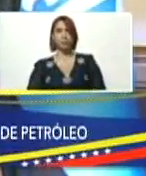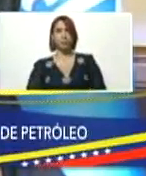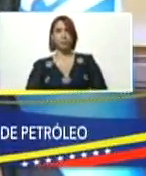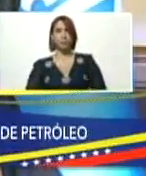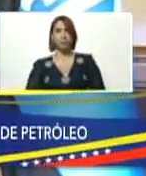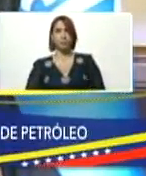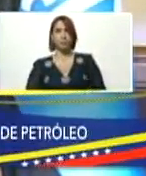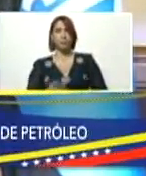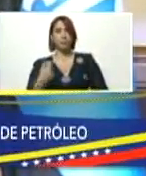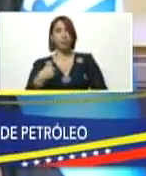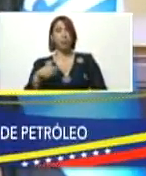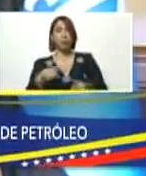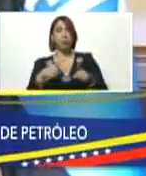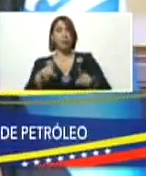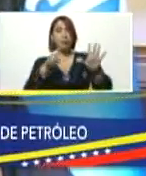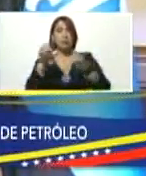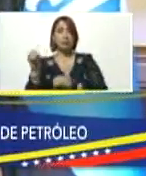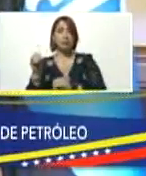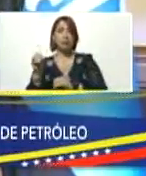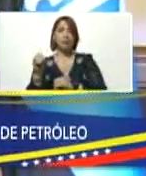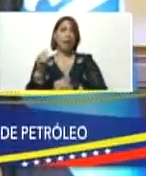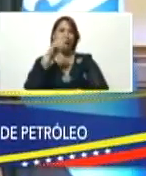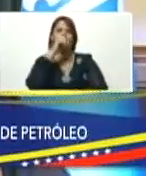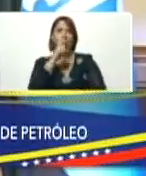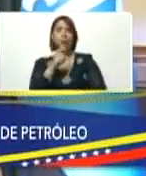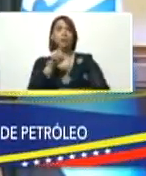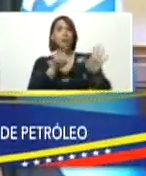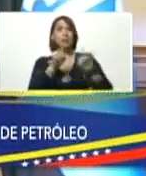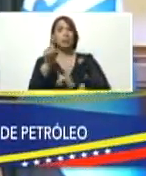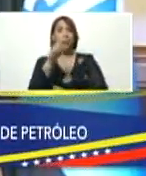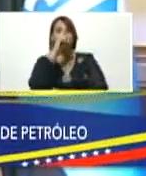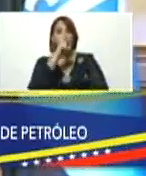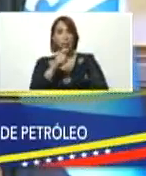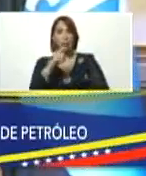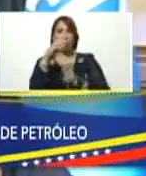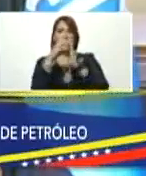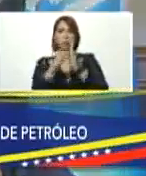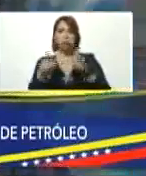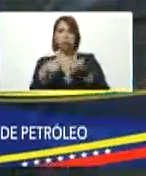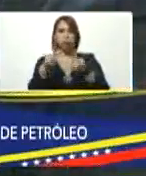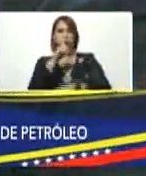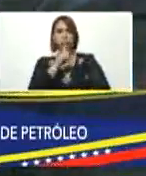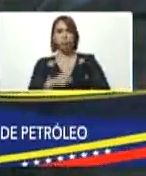Yo voy a cumplir 60 años y la OPEP 61.